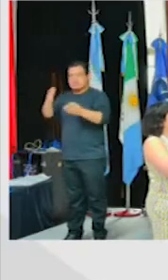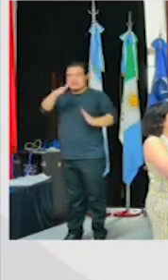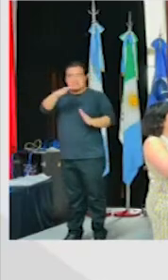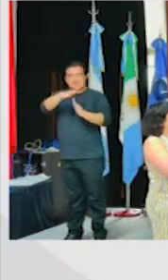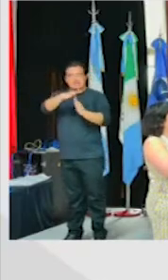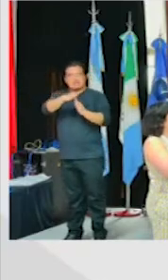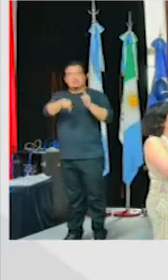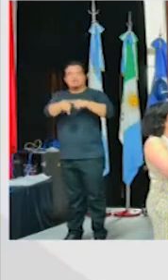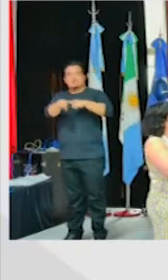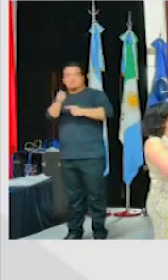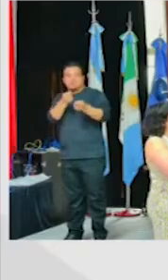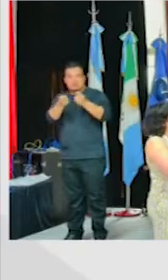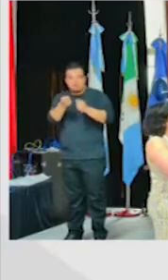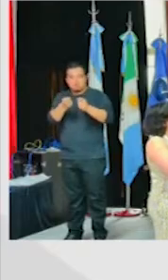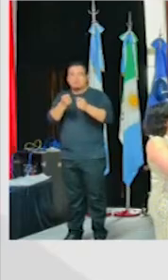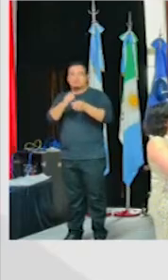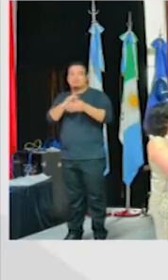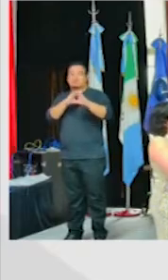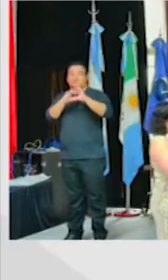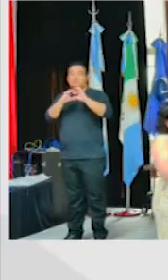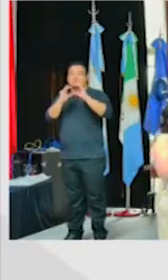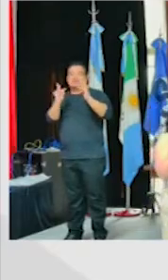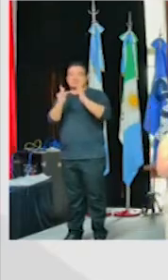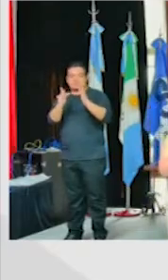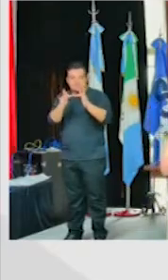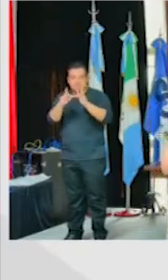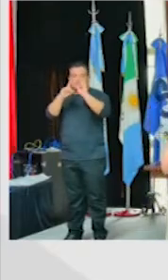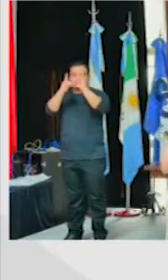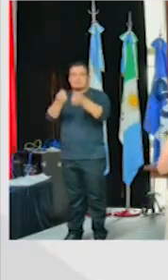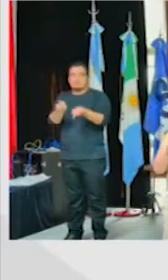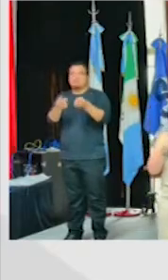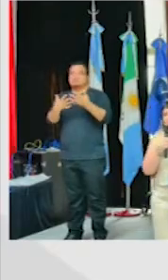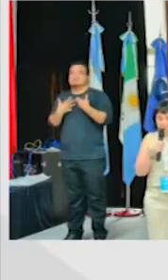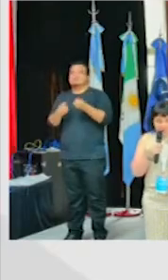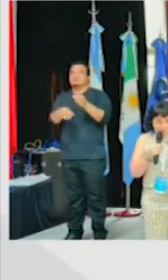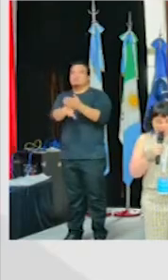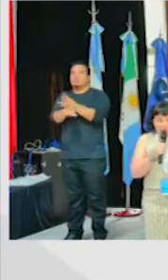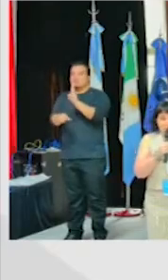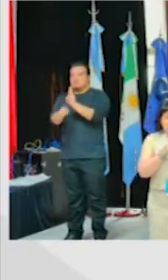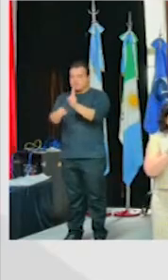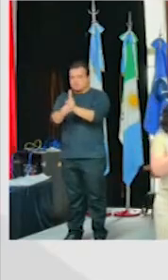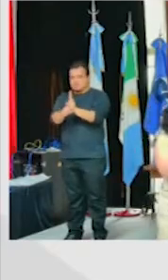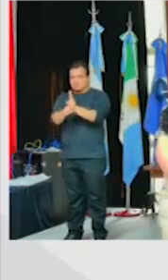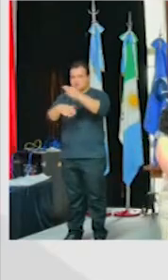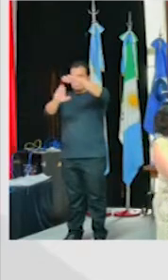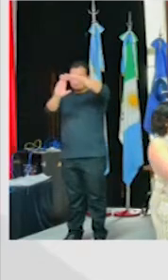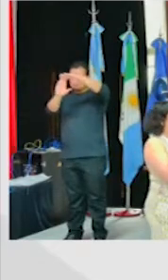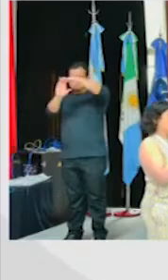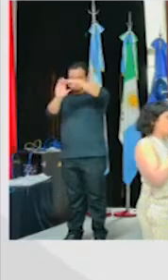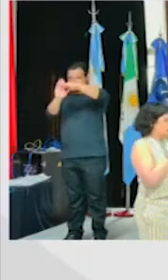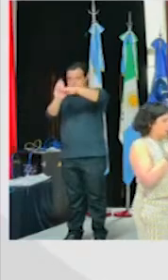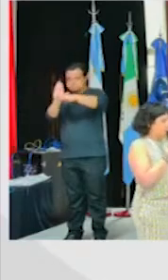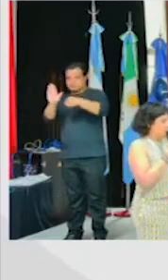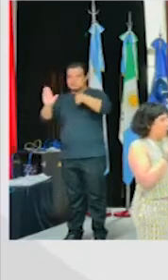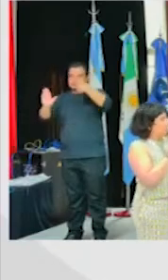tiempo, comunicación digital, prevención y promoción de la salud. No sé cuántos médicos estamos